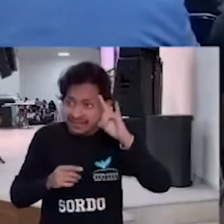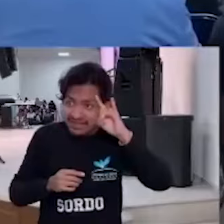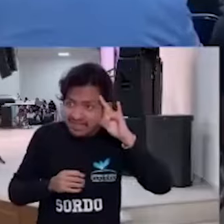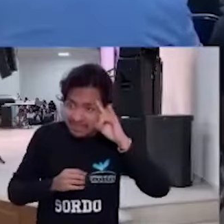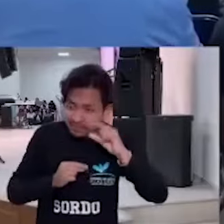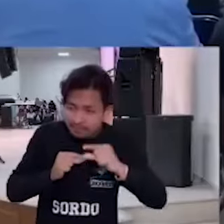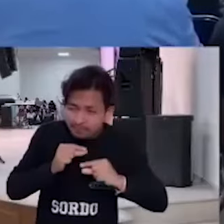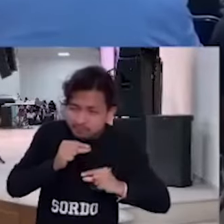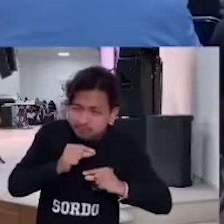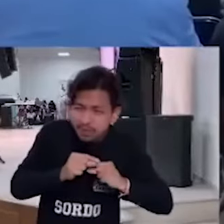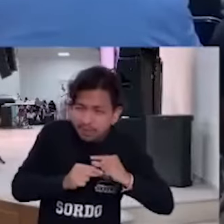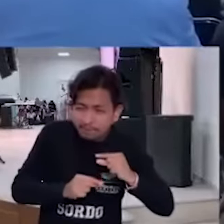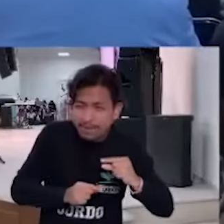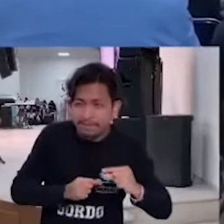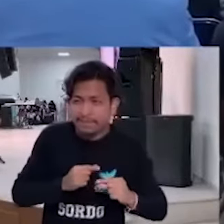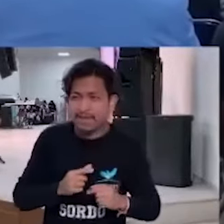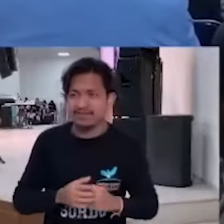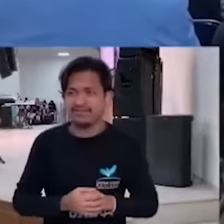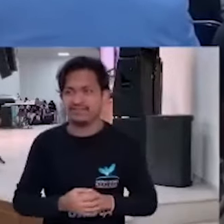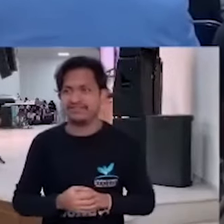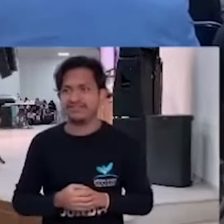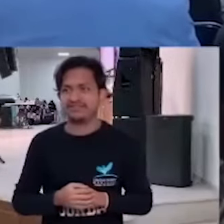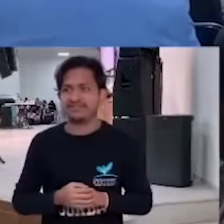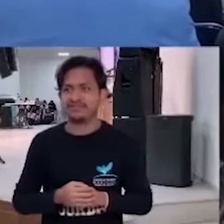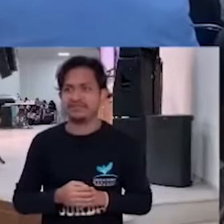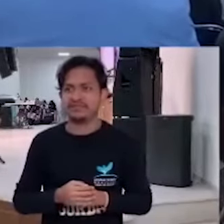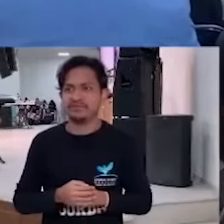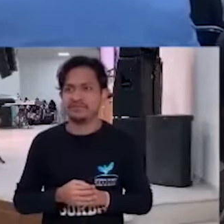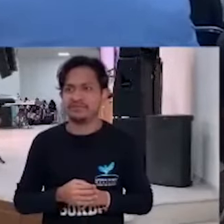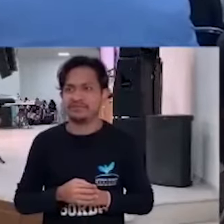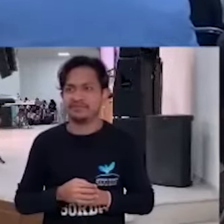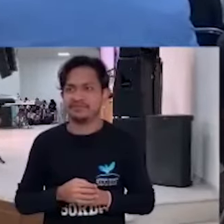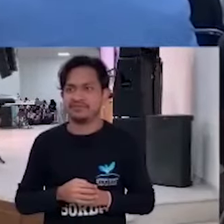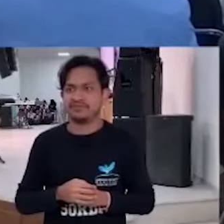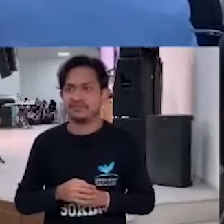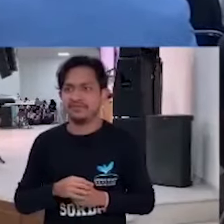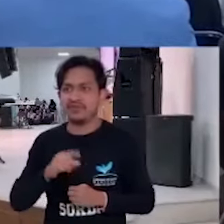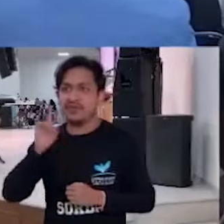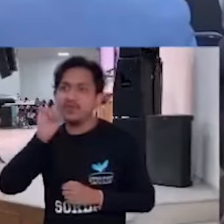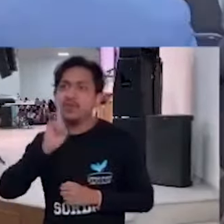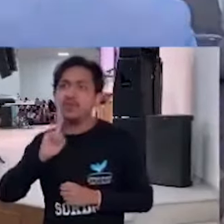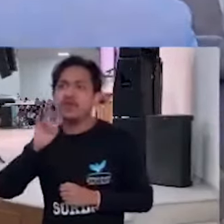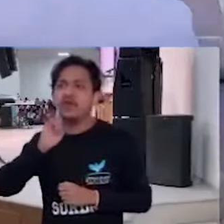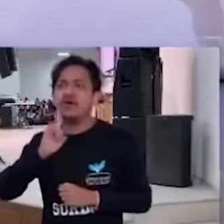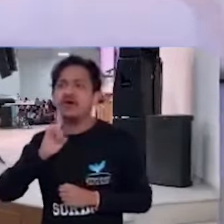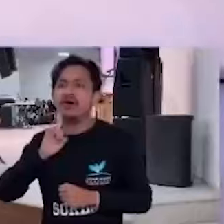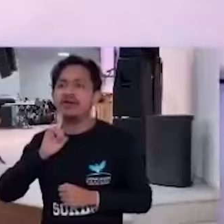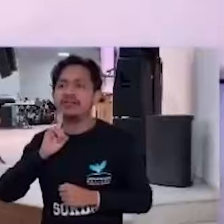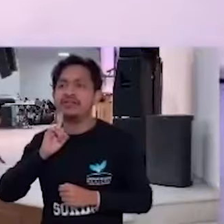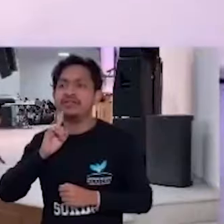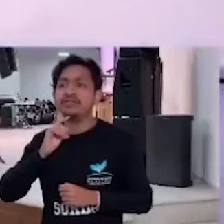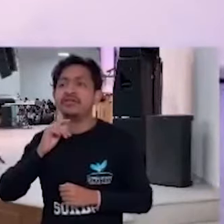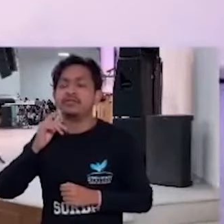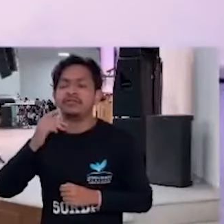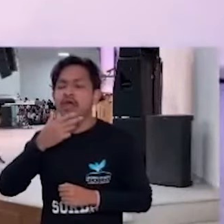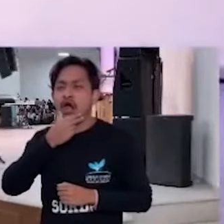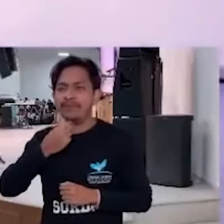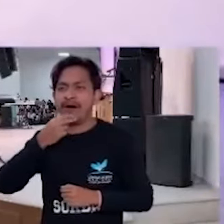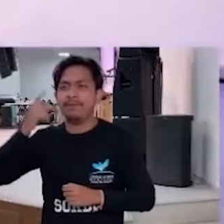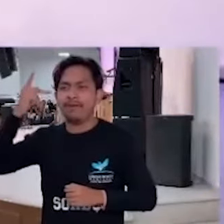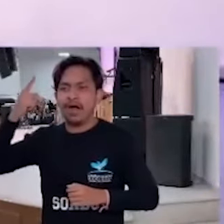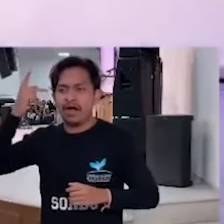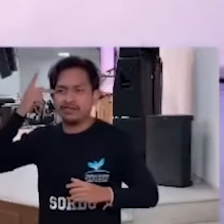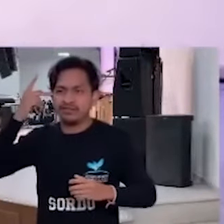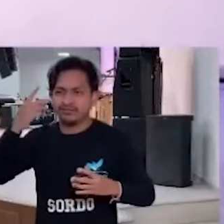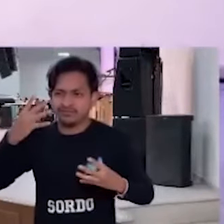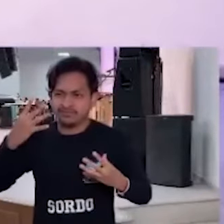muy estrecha con la esposa, y la esposa con el esposo, porque también se da con las esposas de los pastores. Hay miembros de la iglesia que